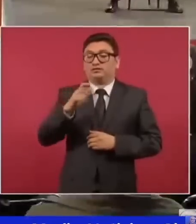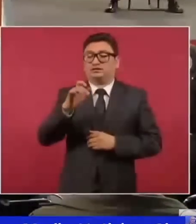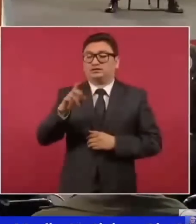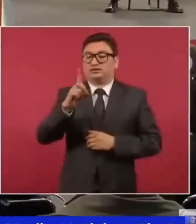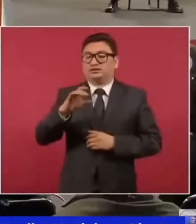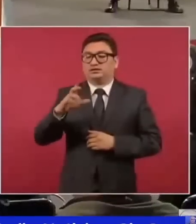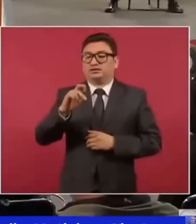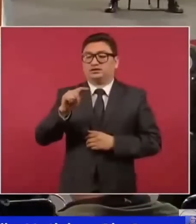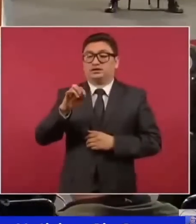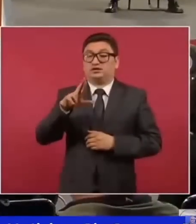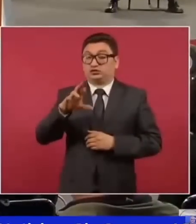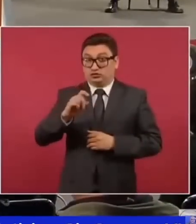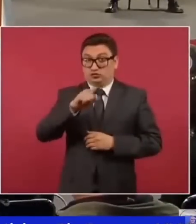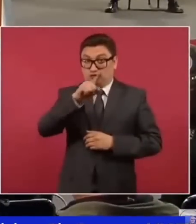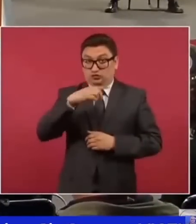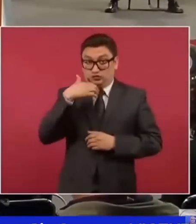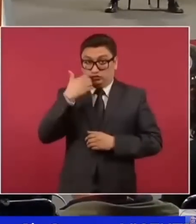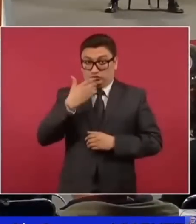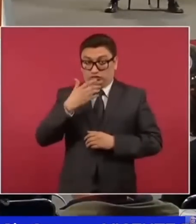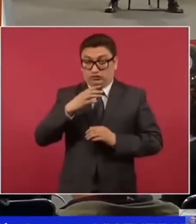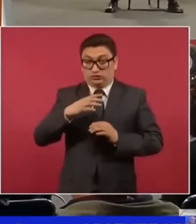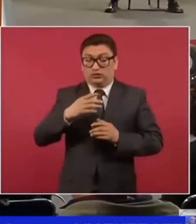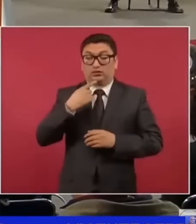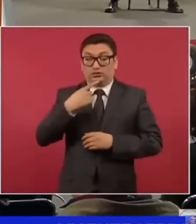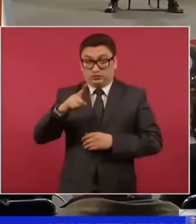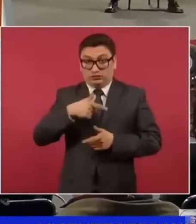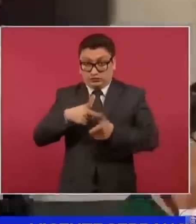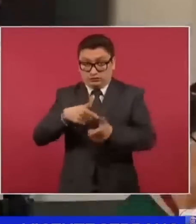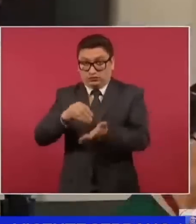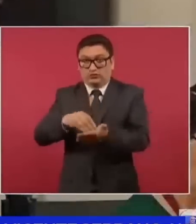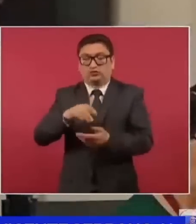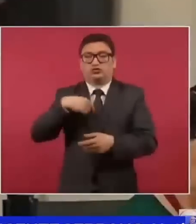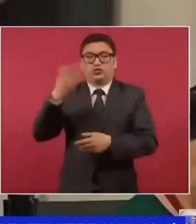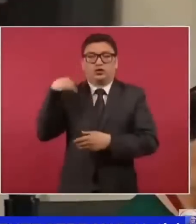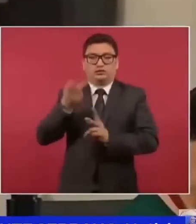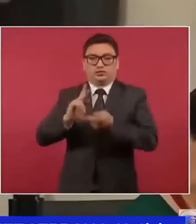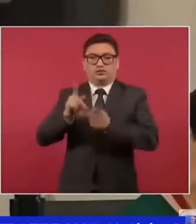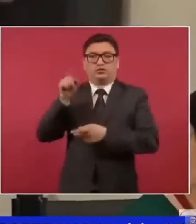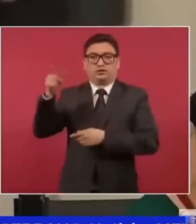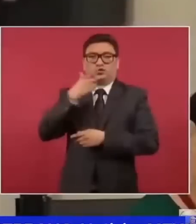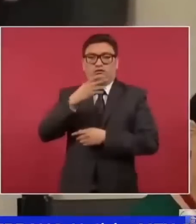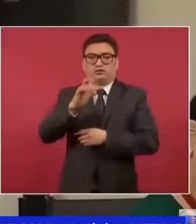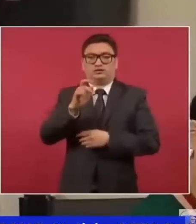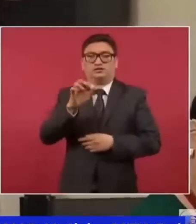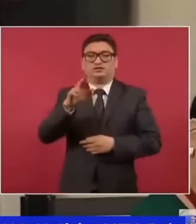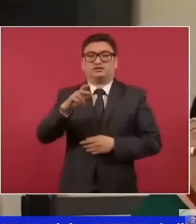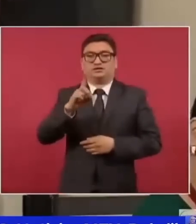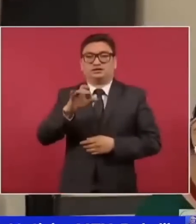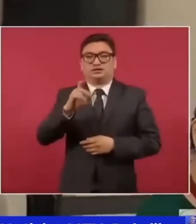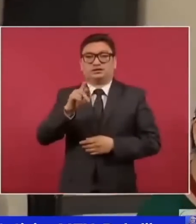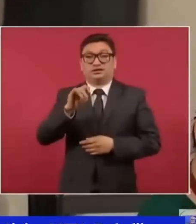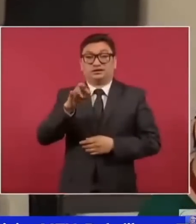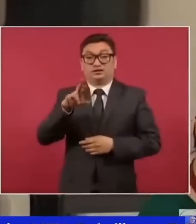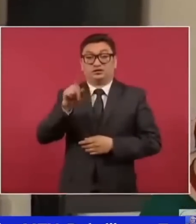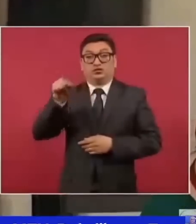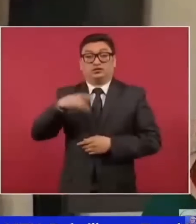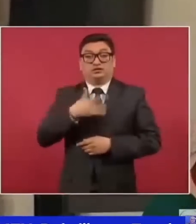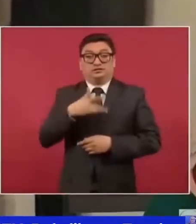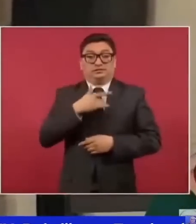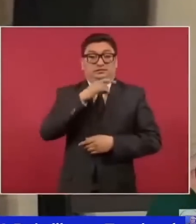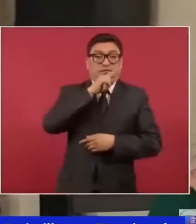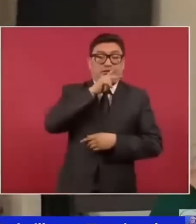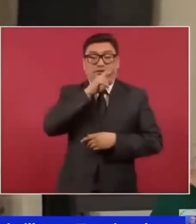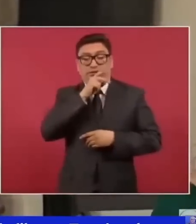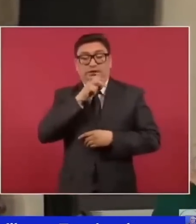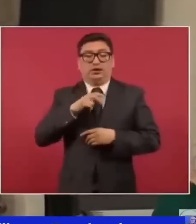Le pregunto por esto. Yo platiqué con César de Castro, lo veía inquieto, hasta